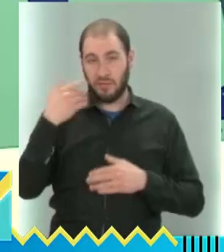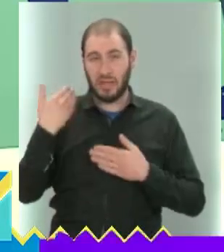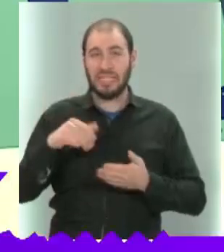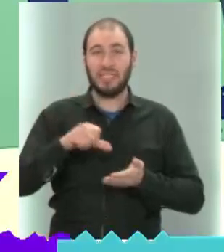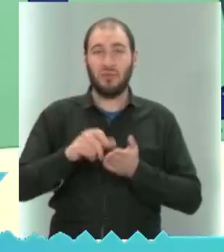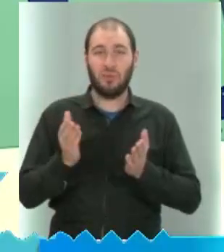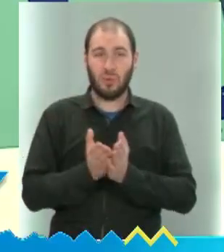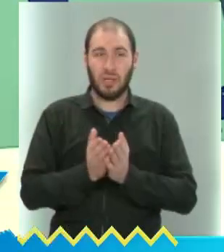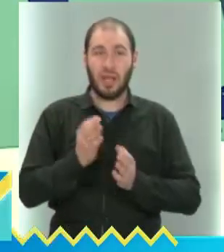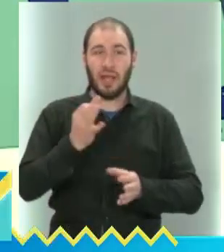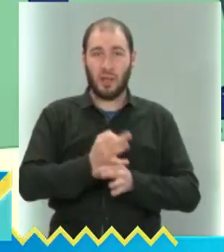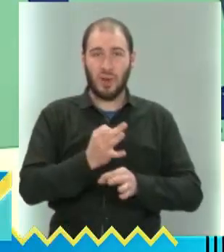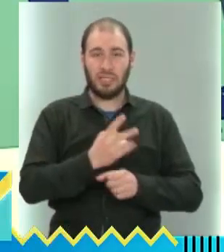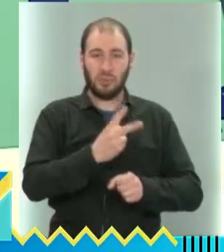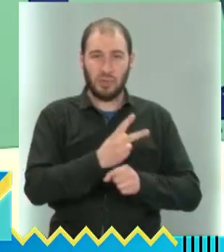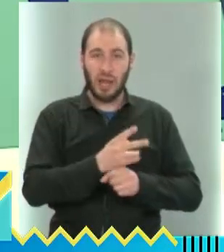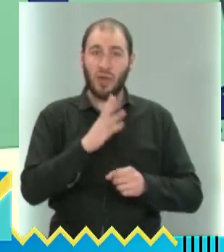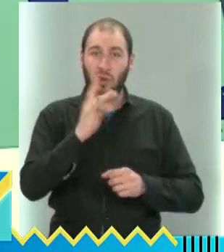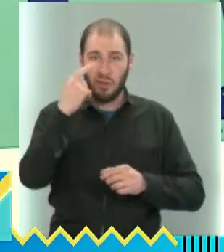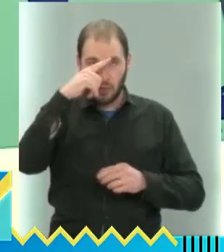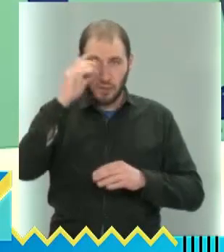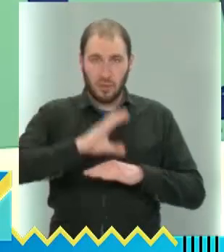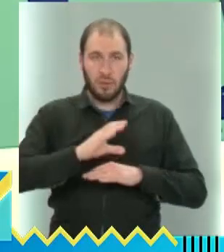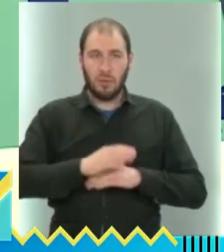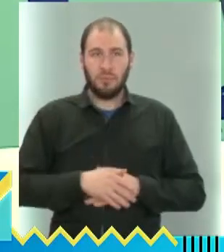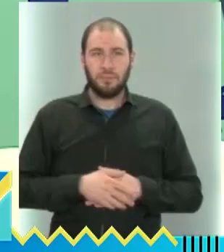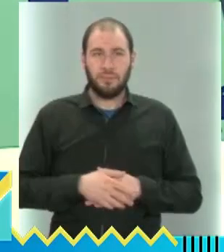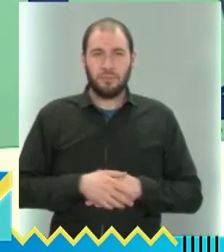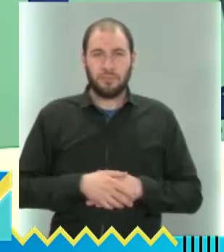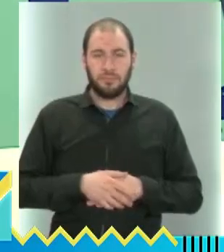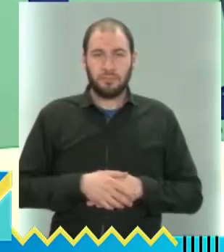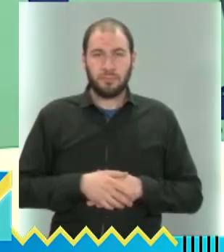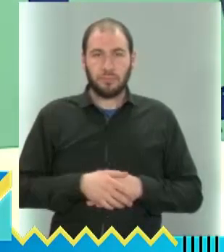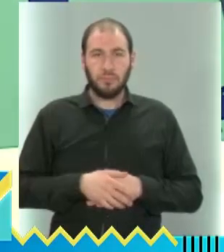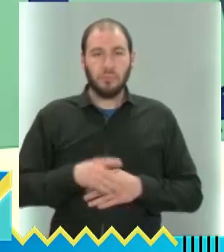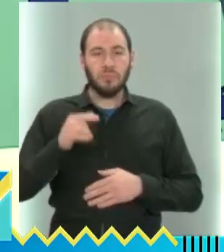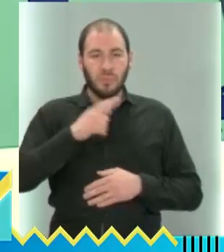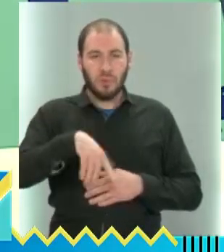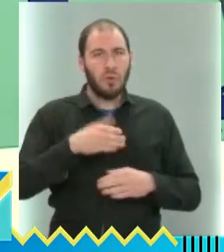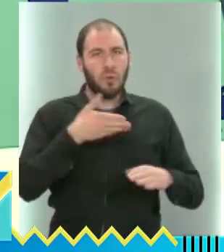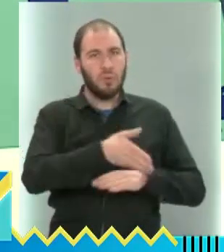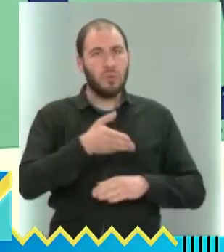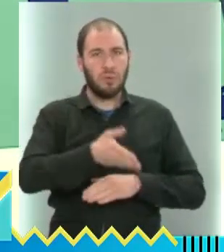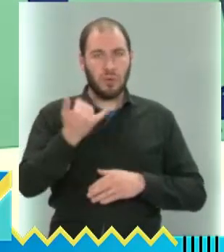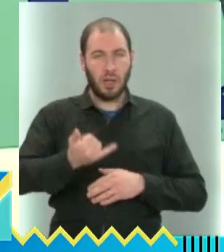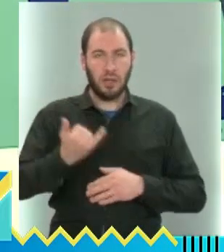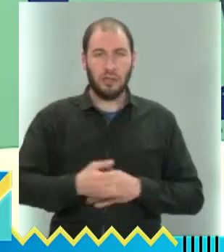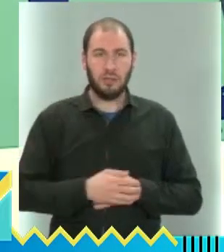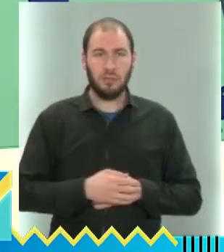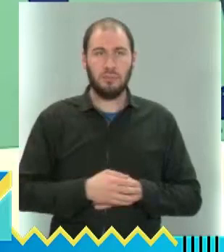centros de estudiantes de los colegios secundarios de la Universidad Nacional de Cuyo han tenido mucha participación,